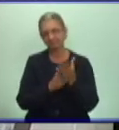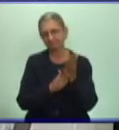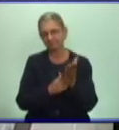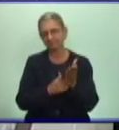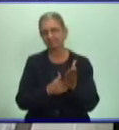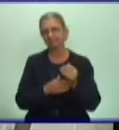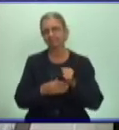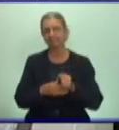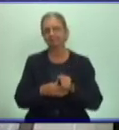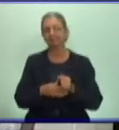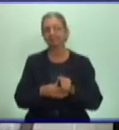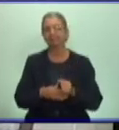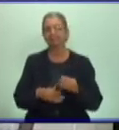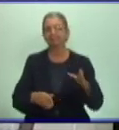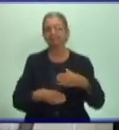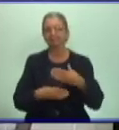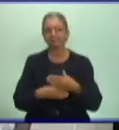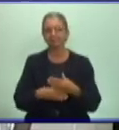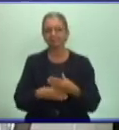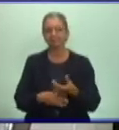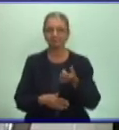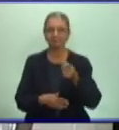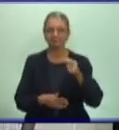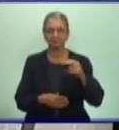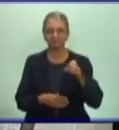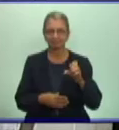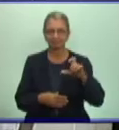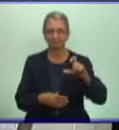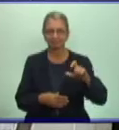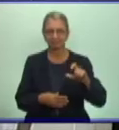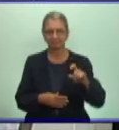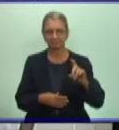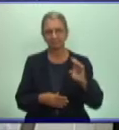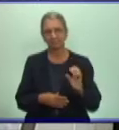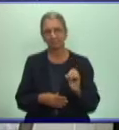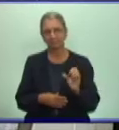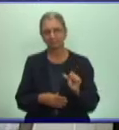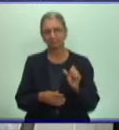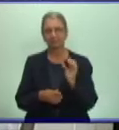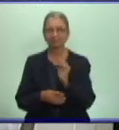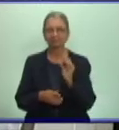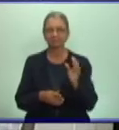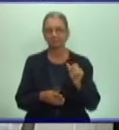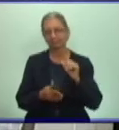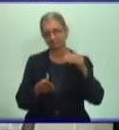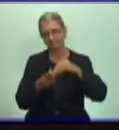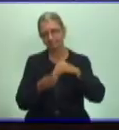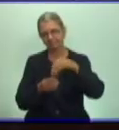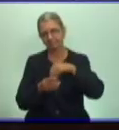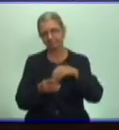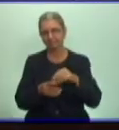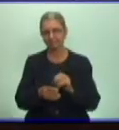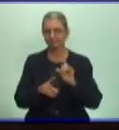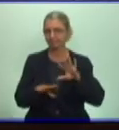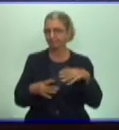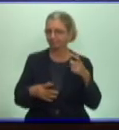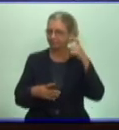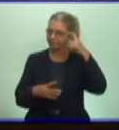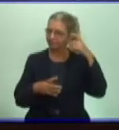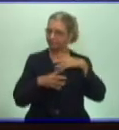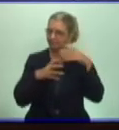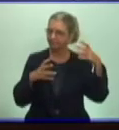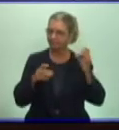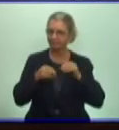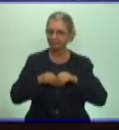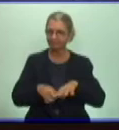los anexos y la bibliografía. ¿Cuáles han sido las principales preguntas con respecto a la asignatura Ciencias Naturales? Es igual, es decir, que en